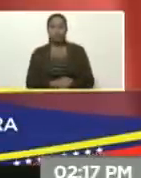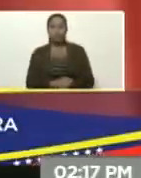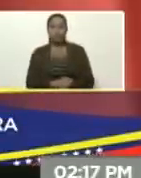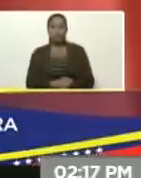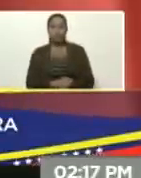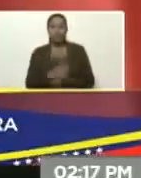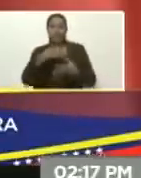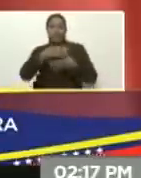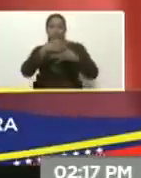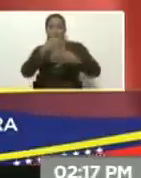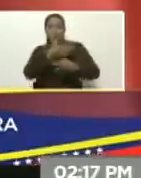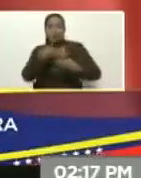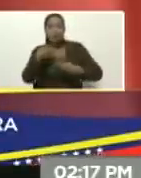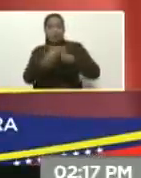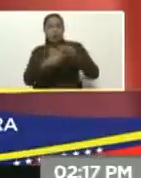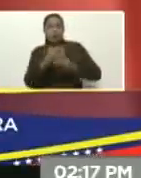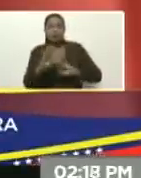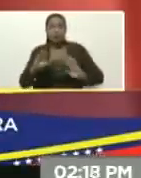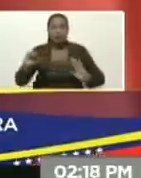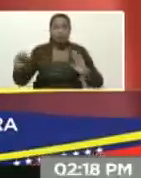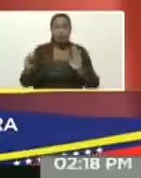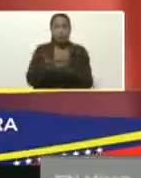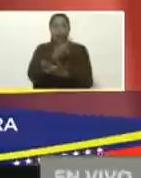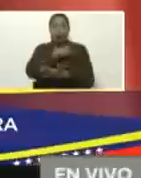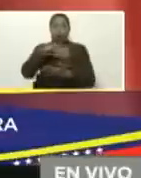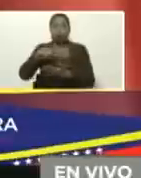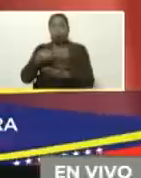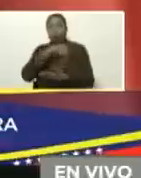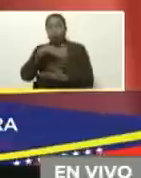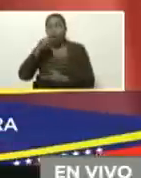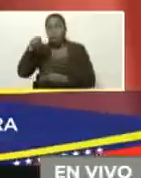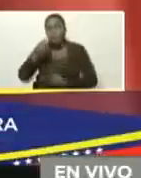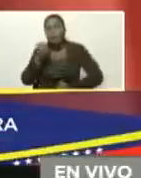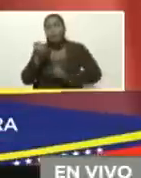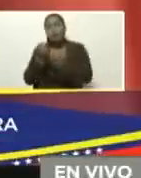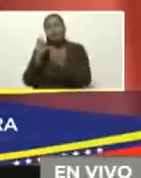el intento del golpe de Estado y también nosotros